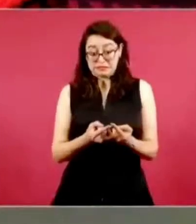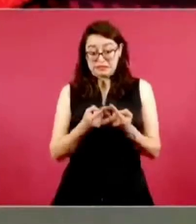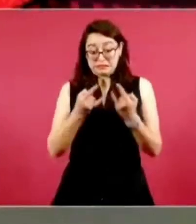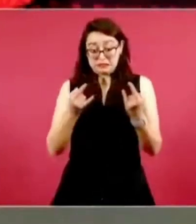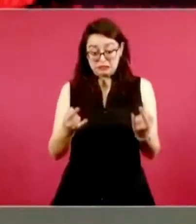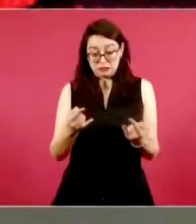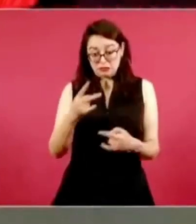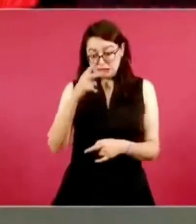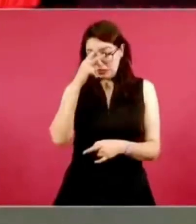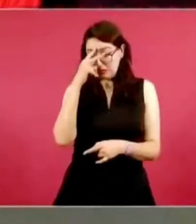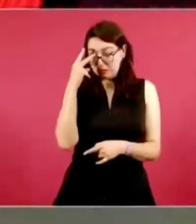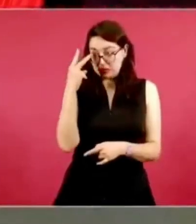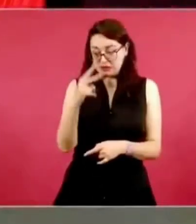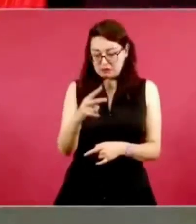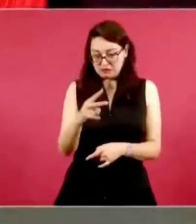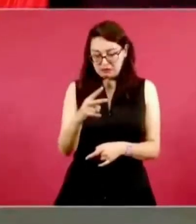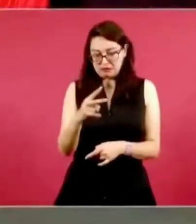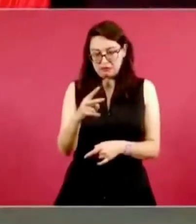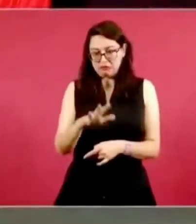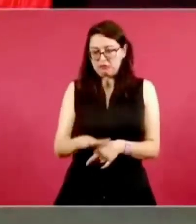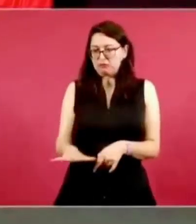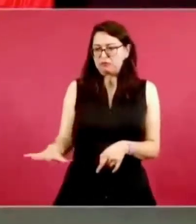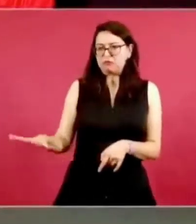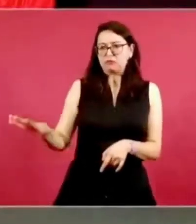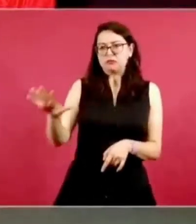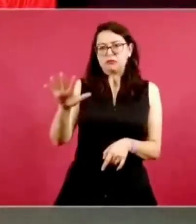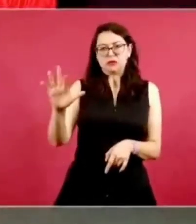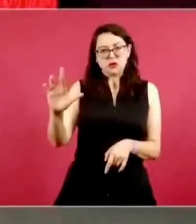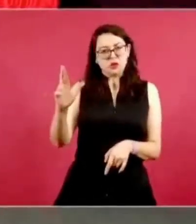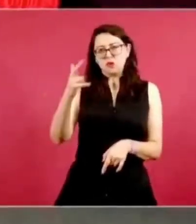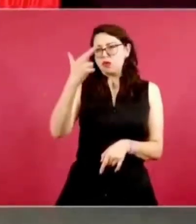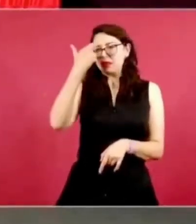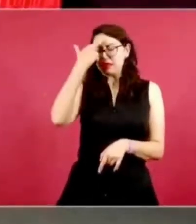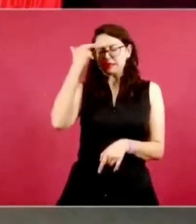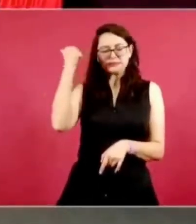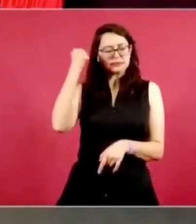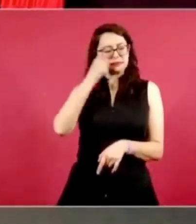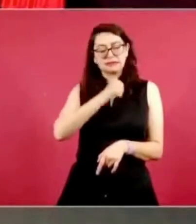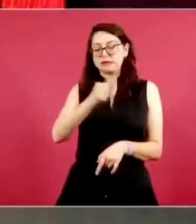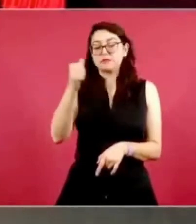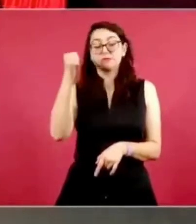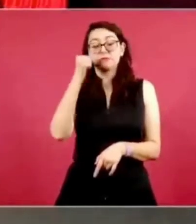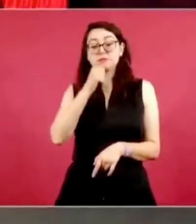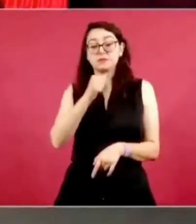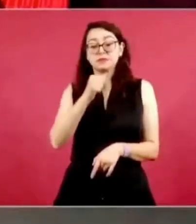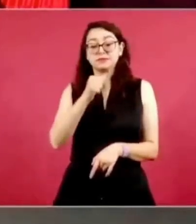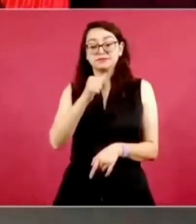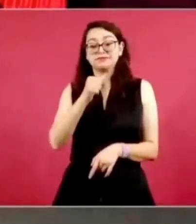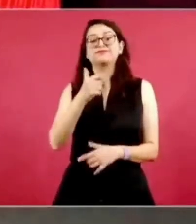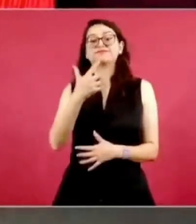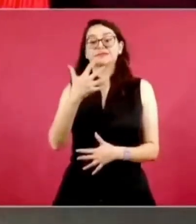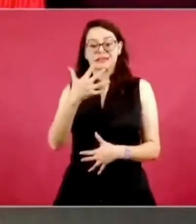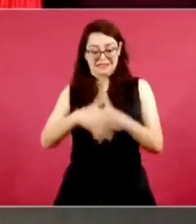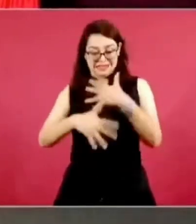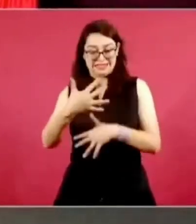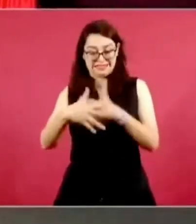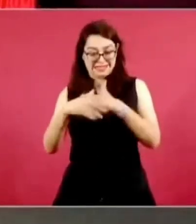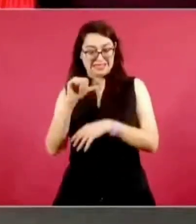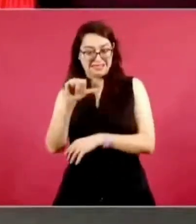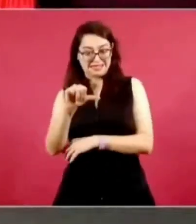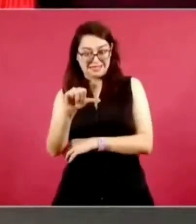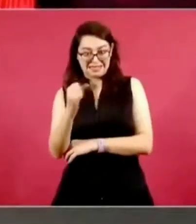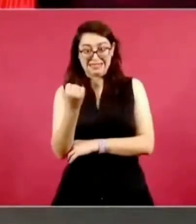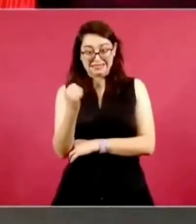la fecha que más celebra el pueblo de México es la del inicio, la